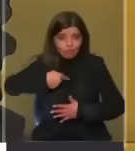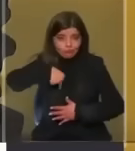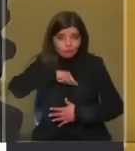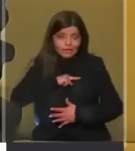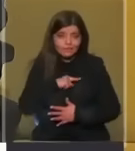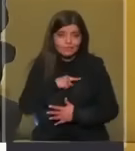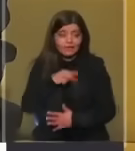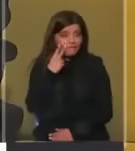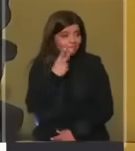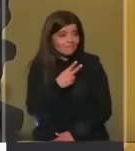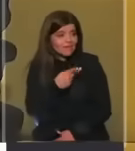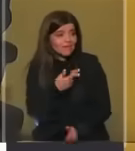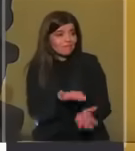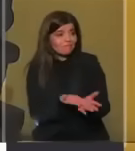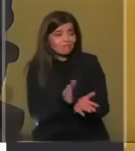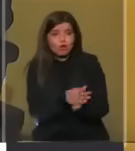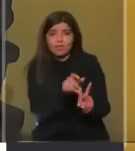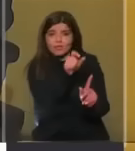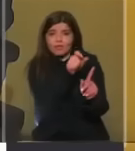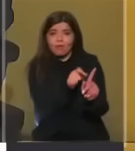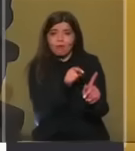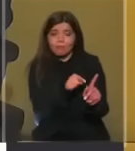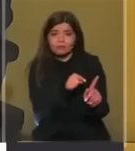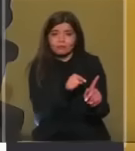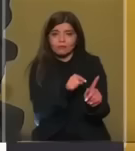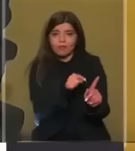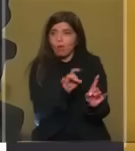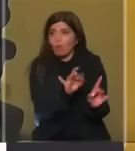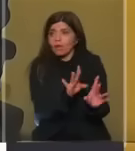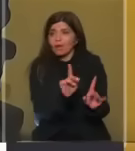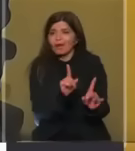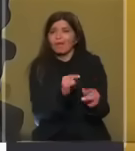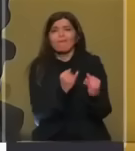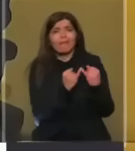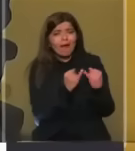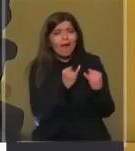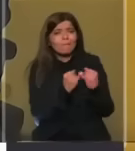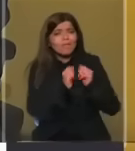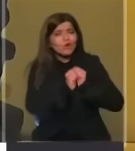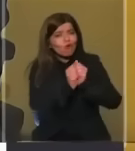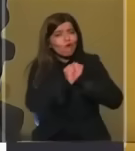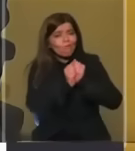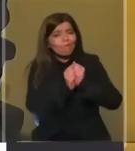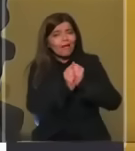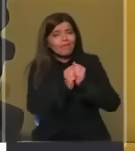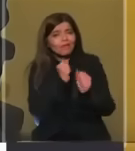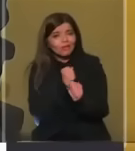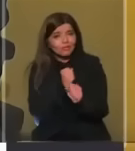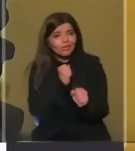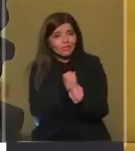Ver morir a una persona, no a un agente turístico, sino que a un amigo, a un compañero de trabajo,